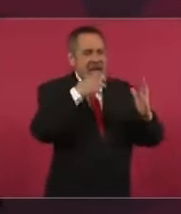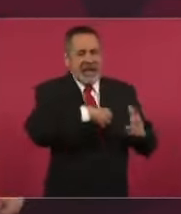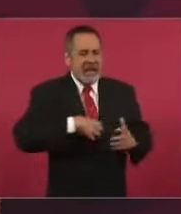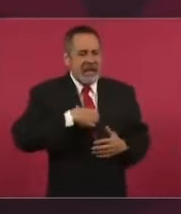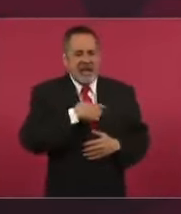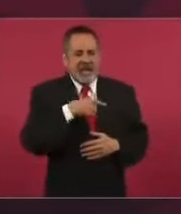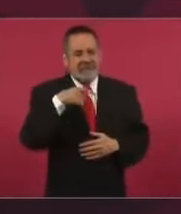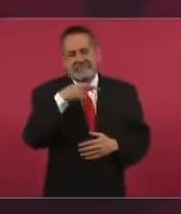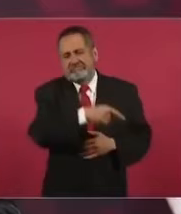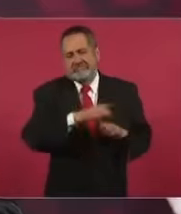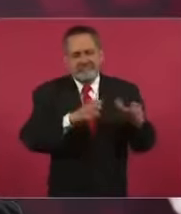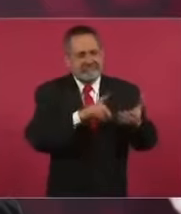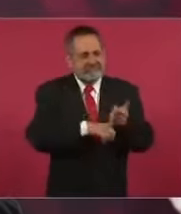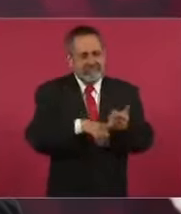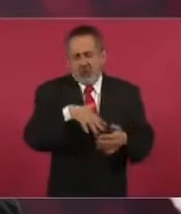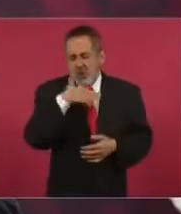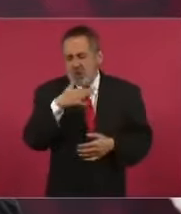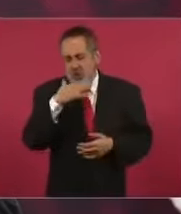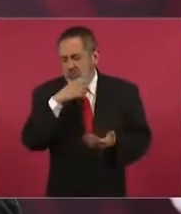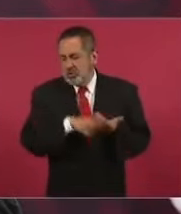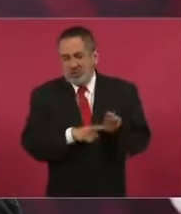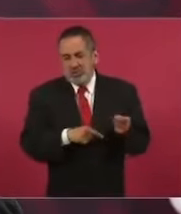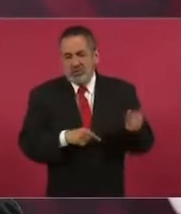los conservadores corruptos.